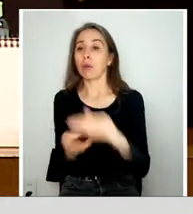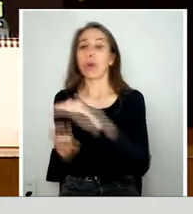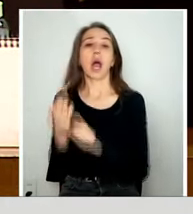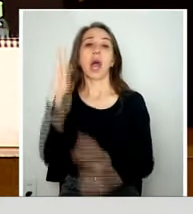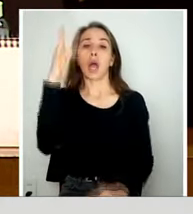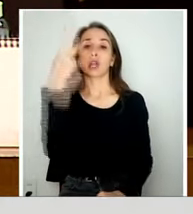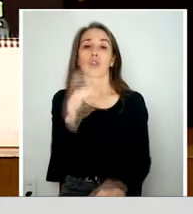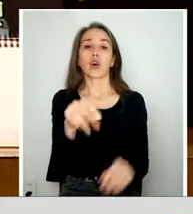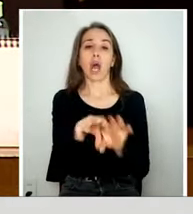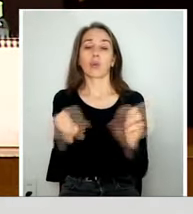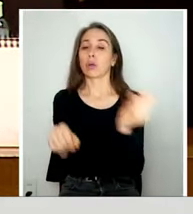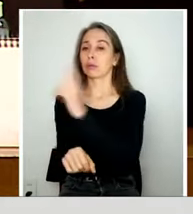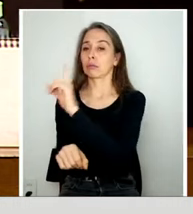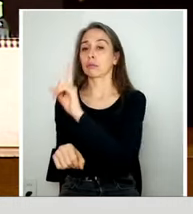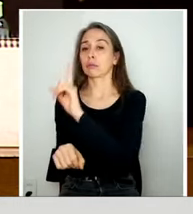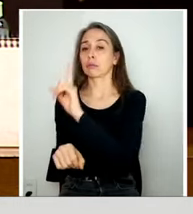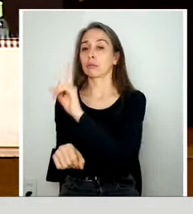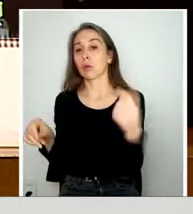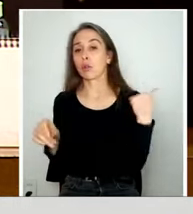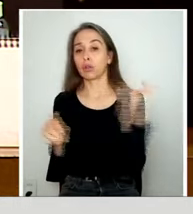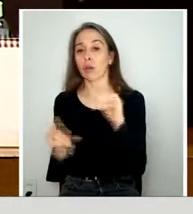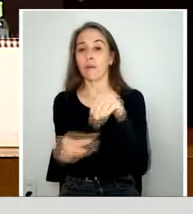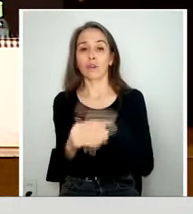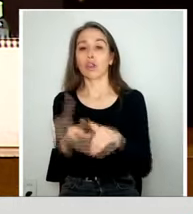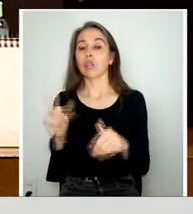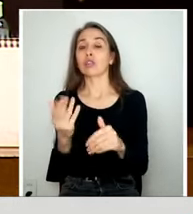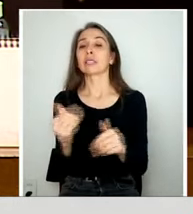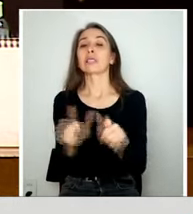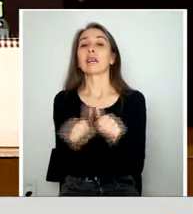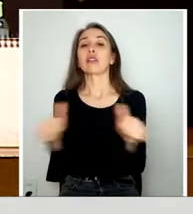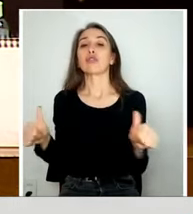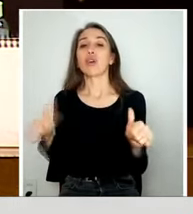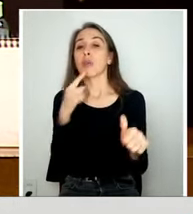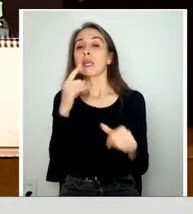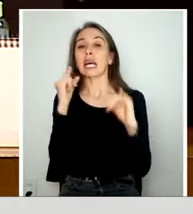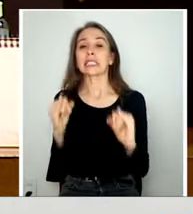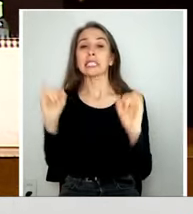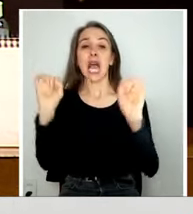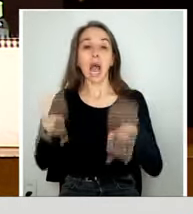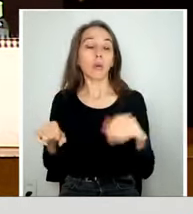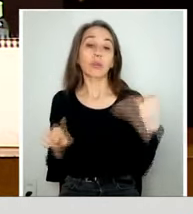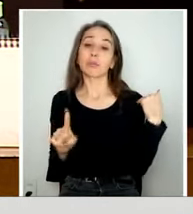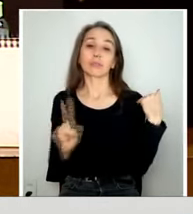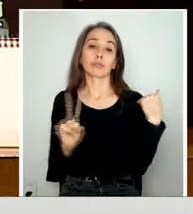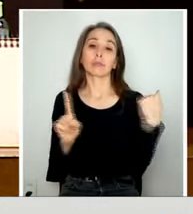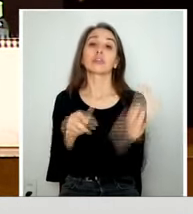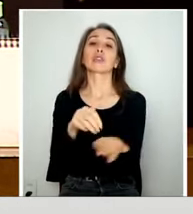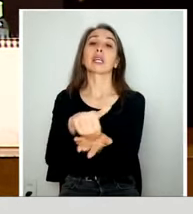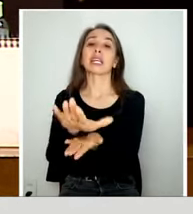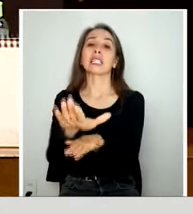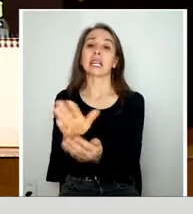en votación como requiero unanimidad se rechaza